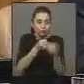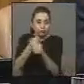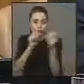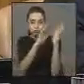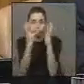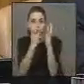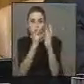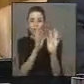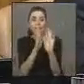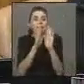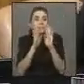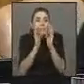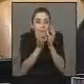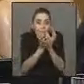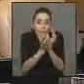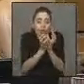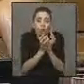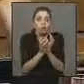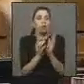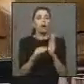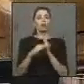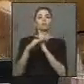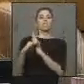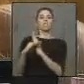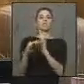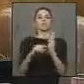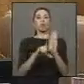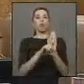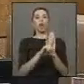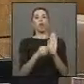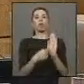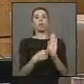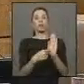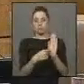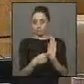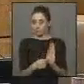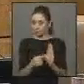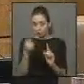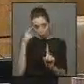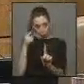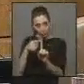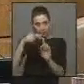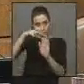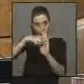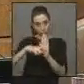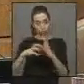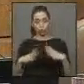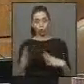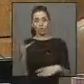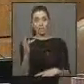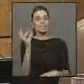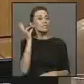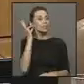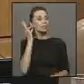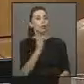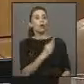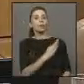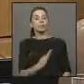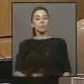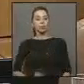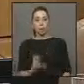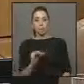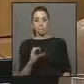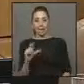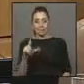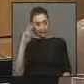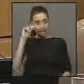En virtud de lo cual, el objetivo de este proyecto, y aprovecho de felicitar la iniciativa de la colega Pascal,